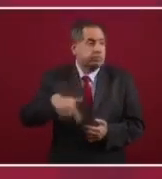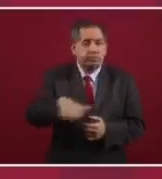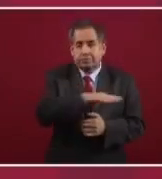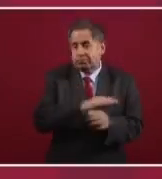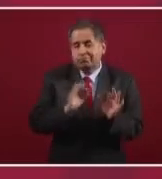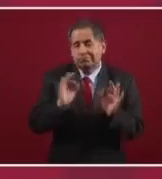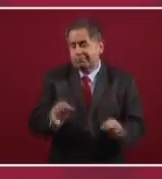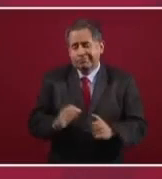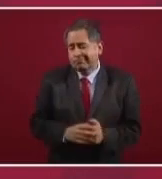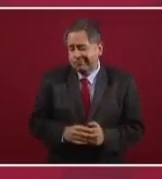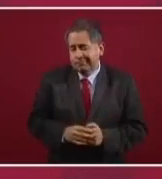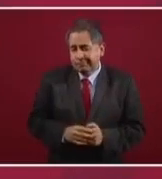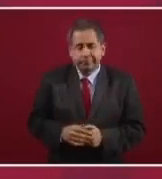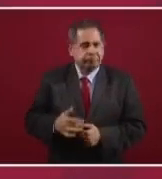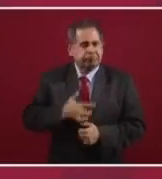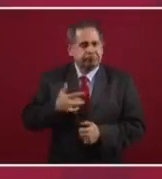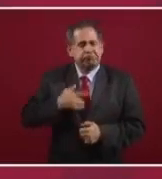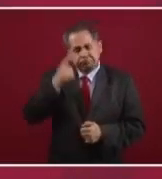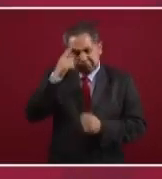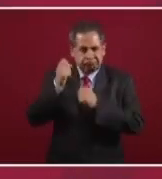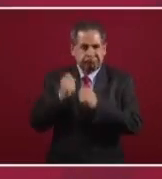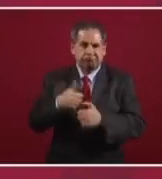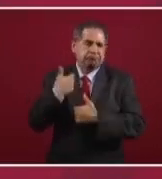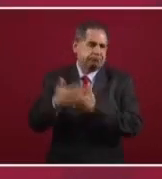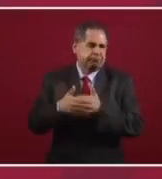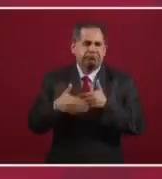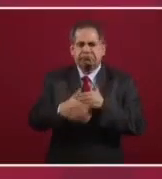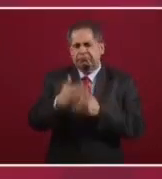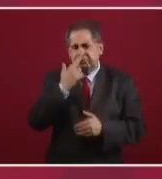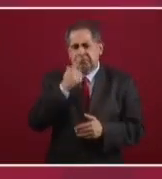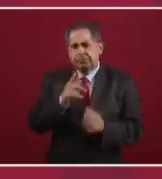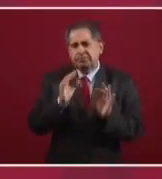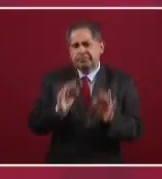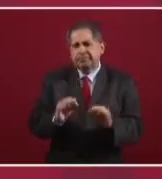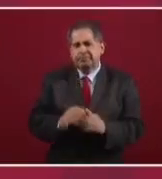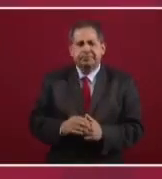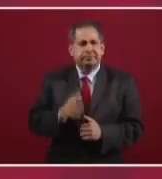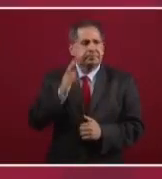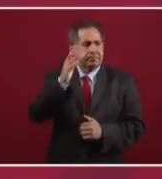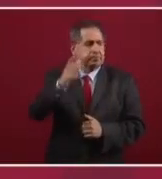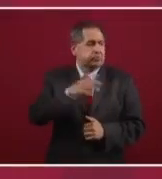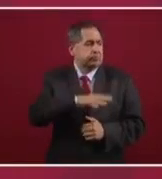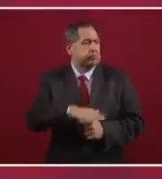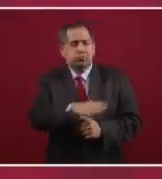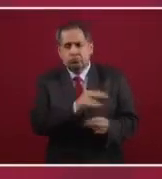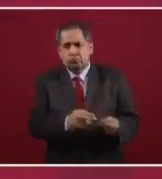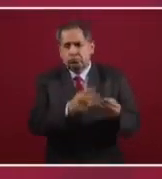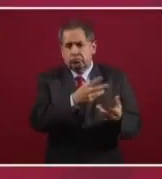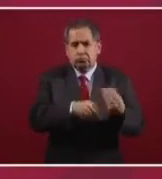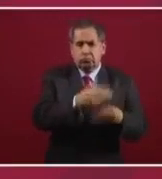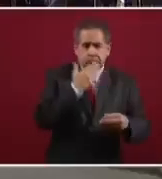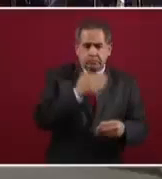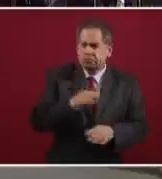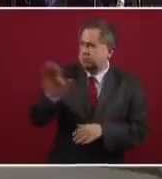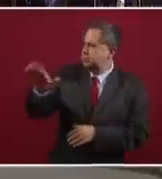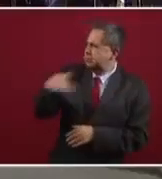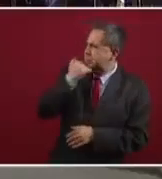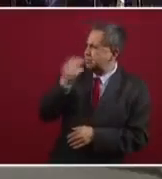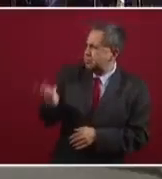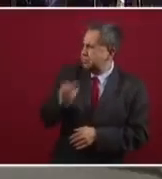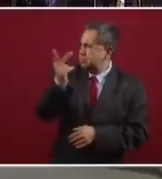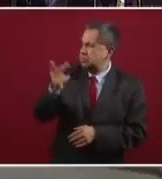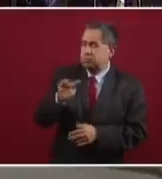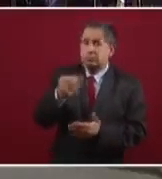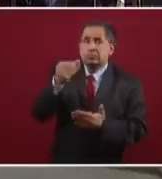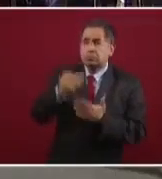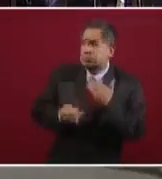va a desenvolverse la industria de la construcción. Pero entonces ya no va a haber